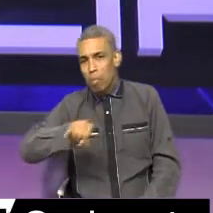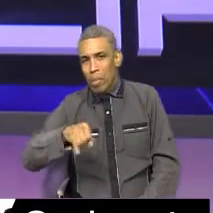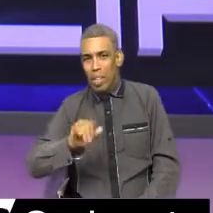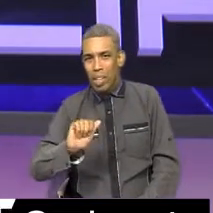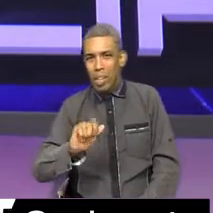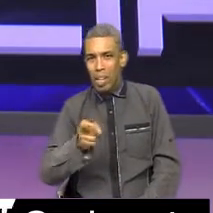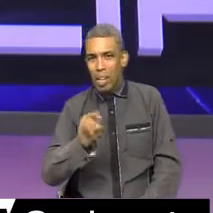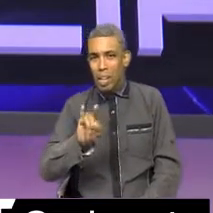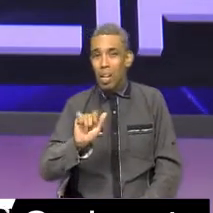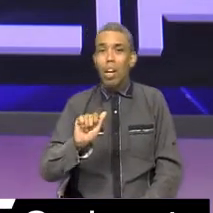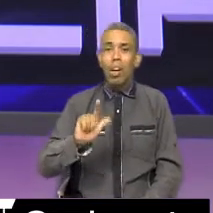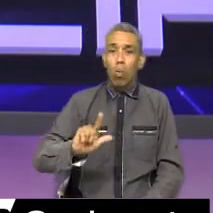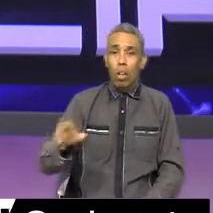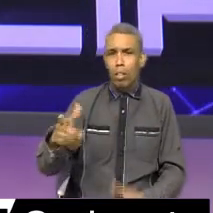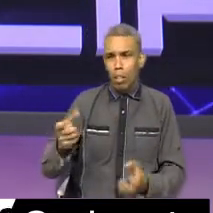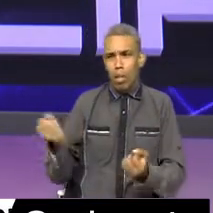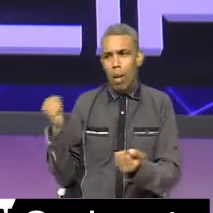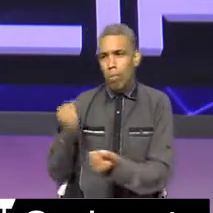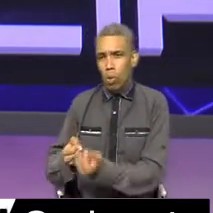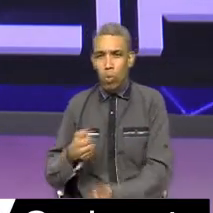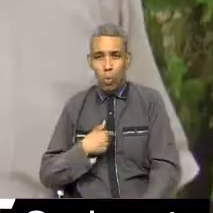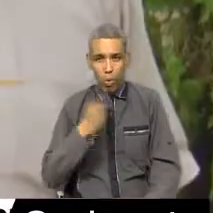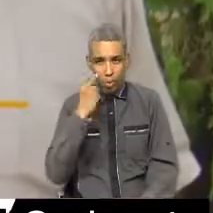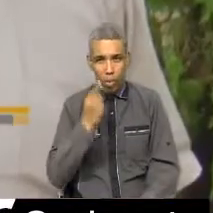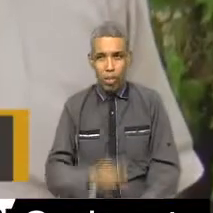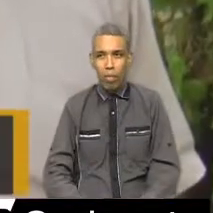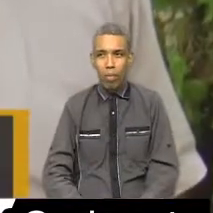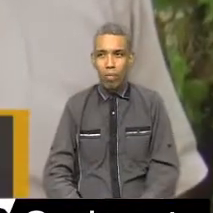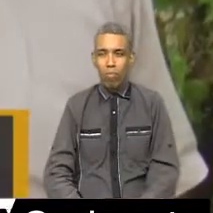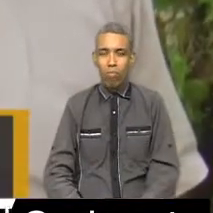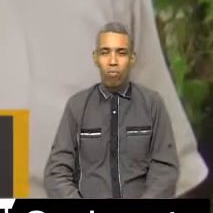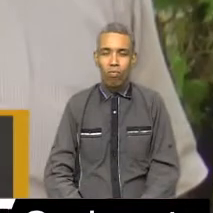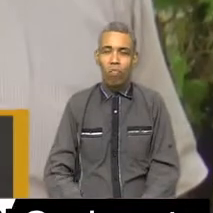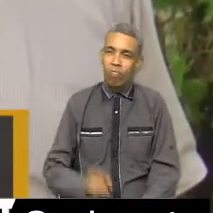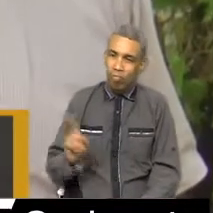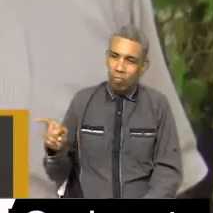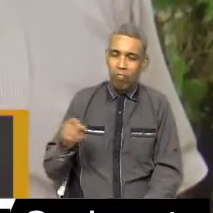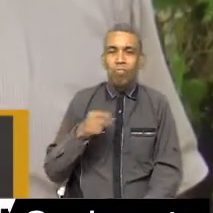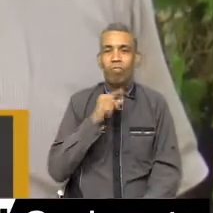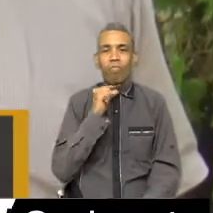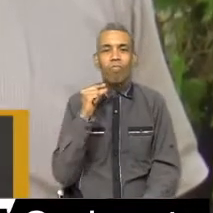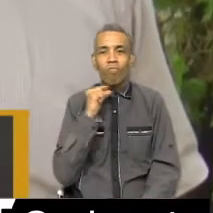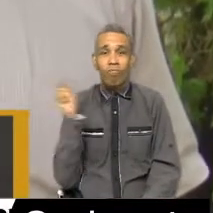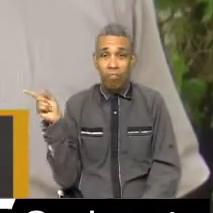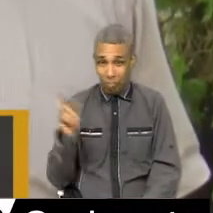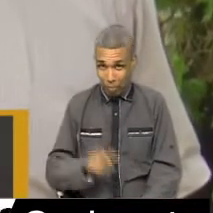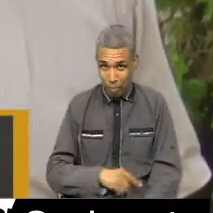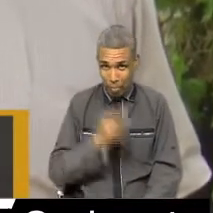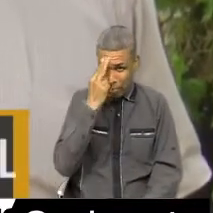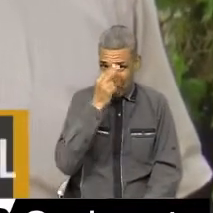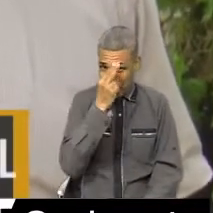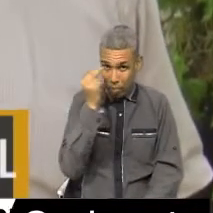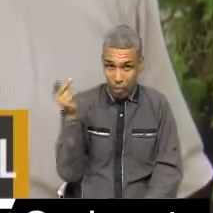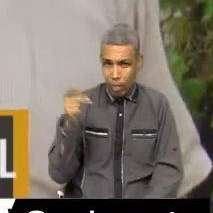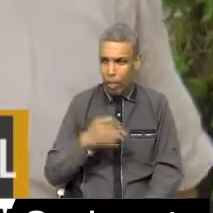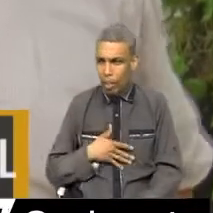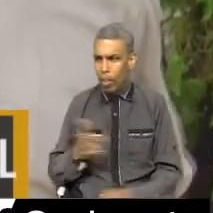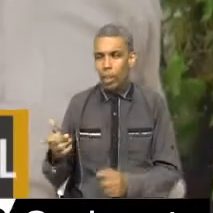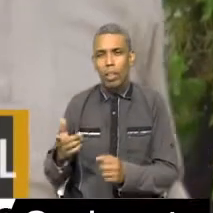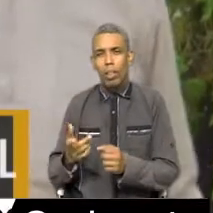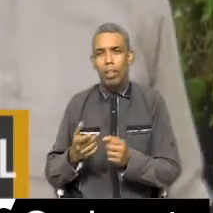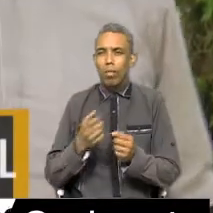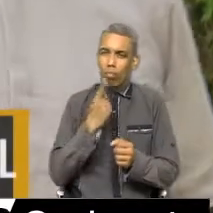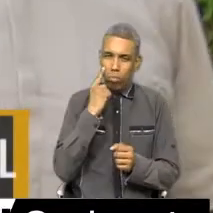ser traducido en juguetes y vestido para ellos. Él es el sacerdote Luis Ángel Monsalve Monsalve, quien presta sus servicios a la parroquia del Señor